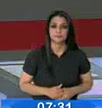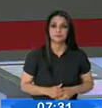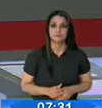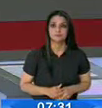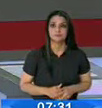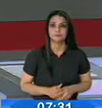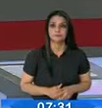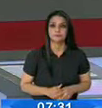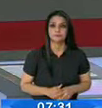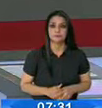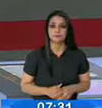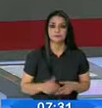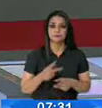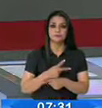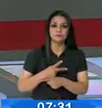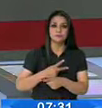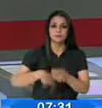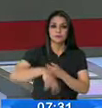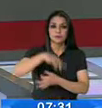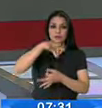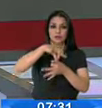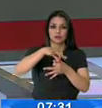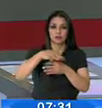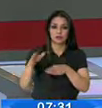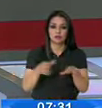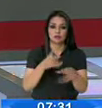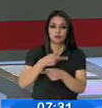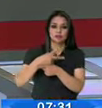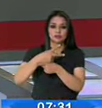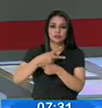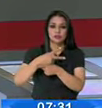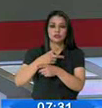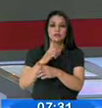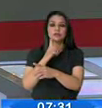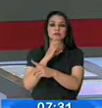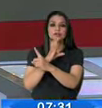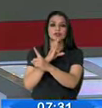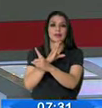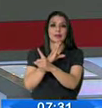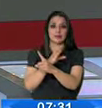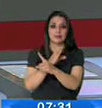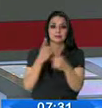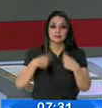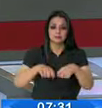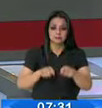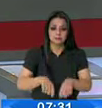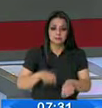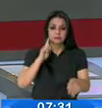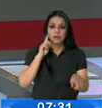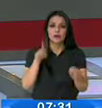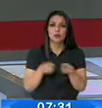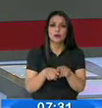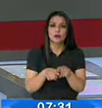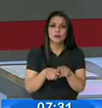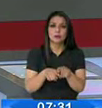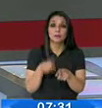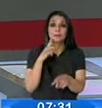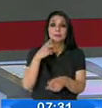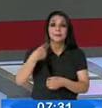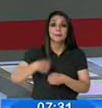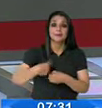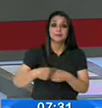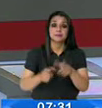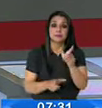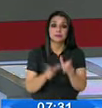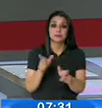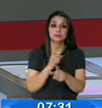Valareso. El Consejo Nacional Electoral y el Consejo Nacional para la Igualdad de Discapacidades firmaron un convenio para garantizar la participación de las